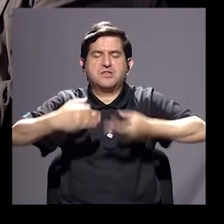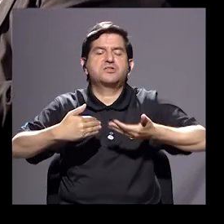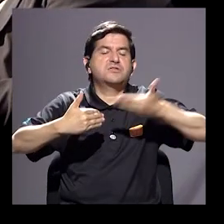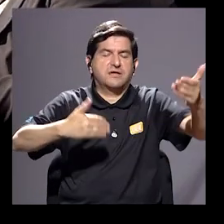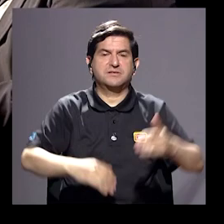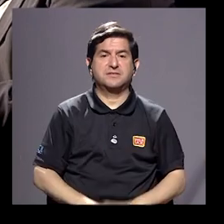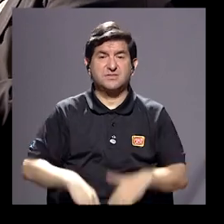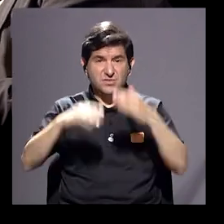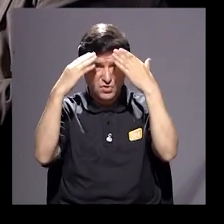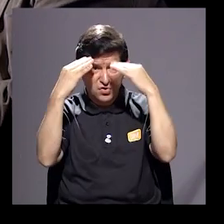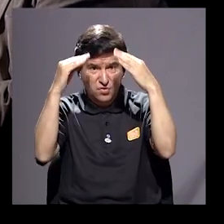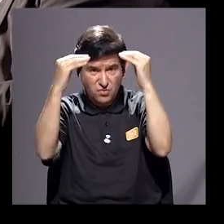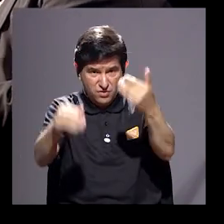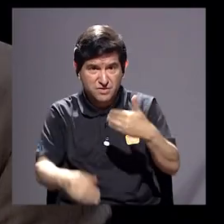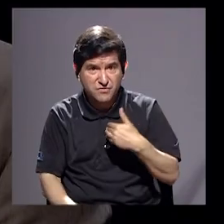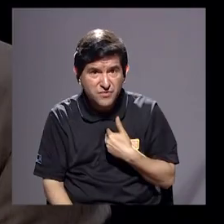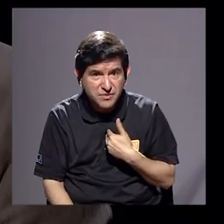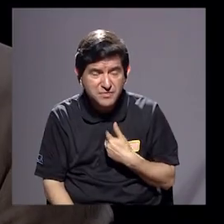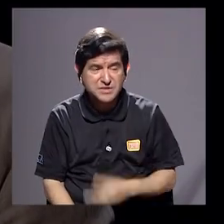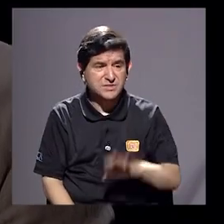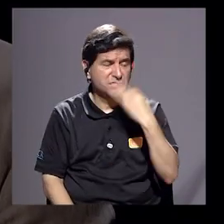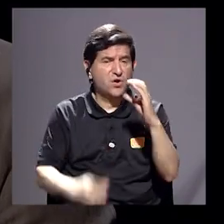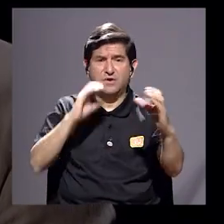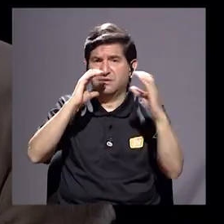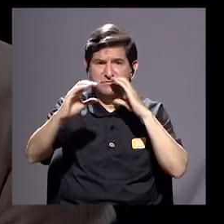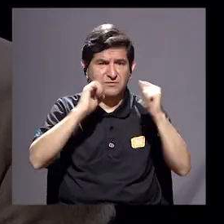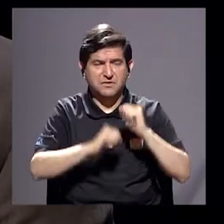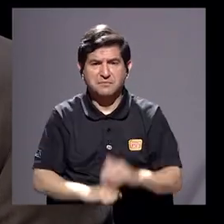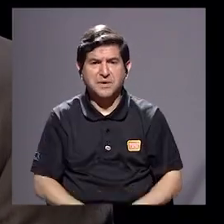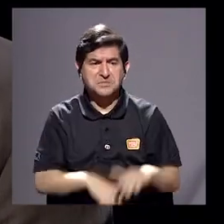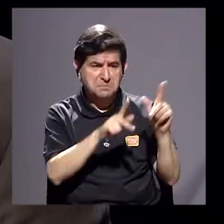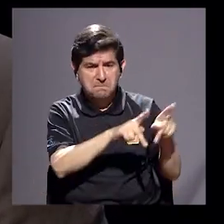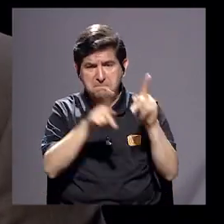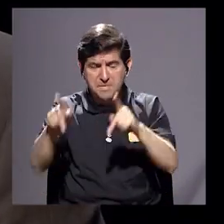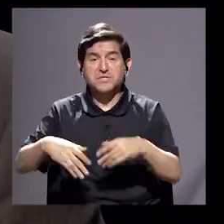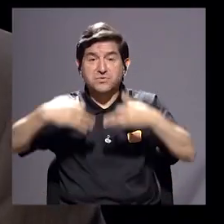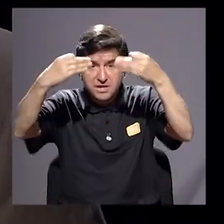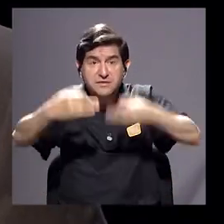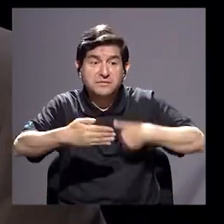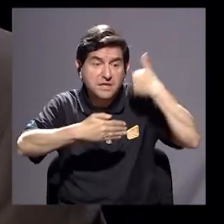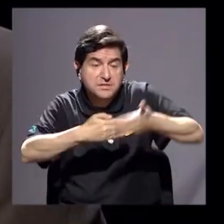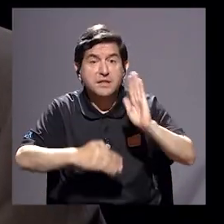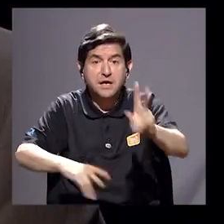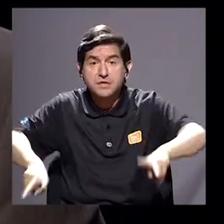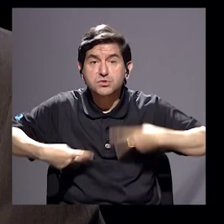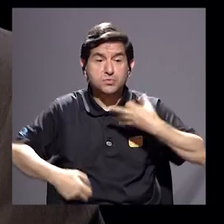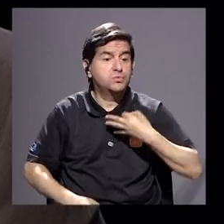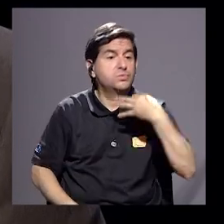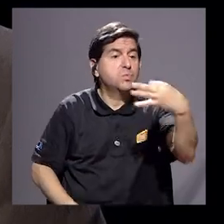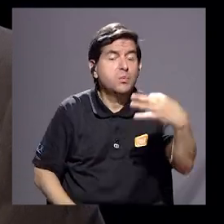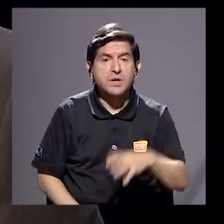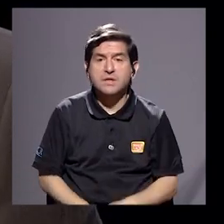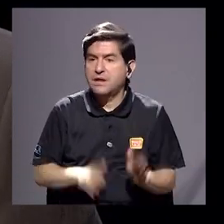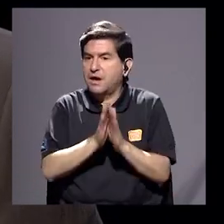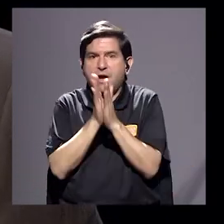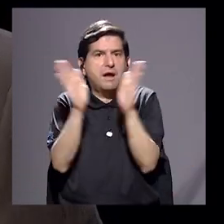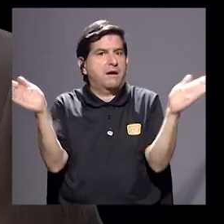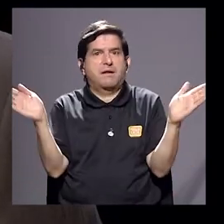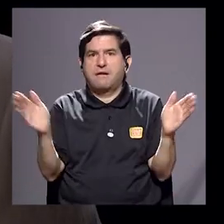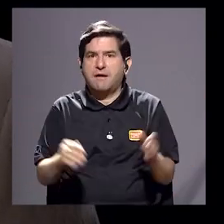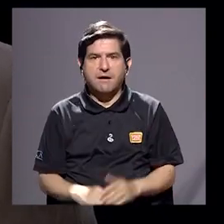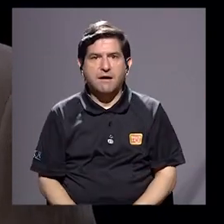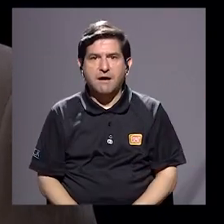cosas porque con la información que recibimos por los medios de comunicación las personas toman decisiones en su vida cotidiana y en general